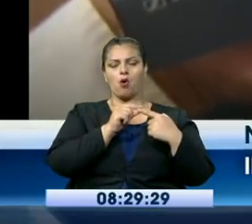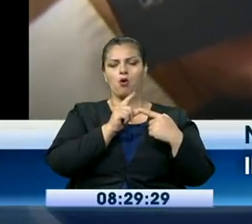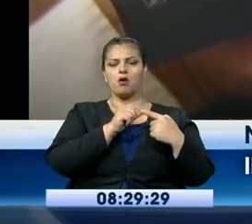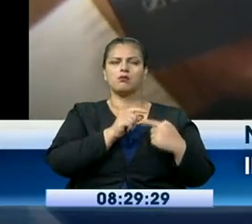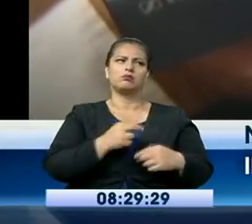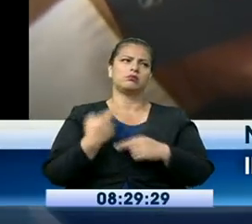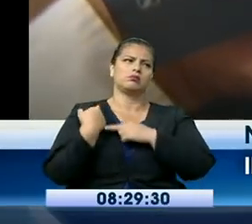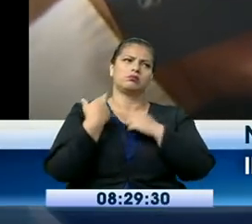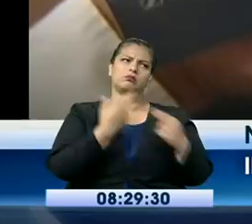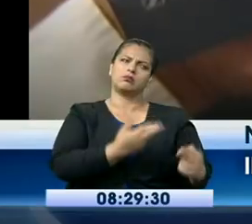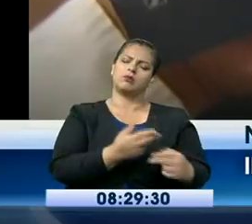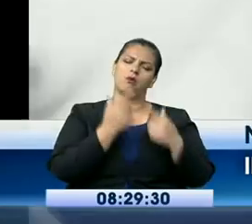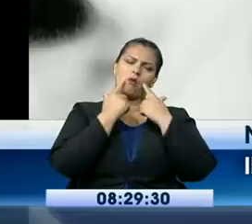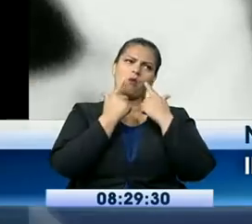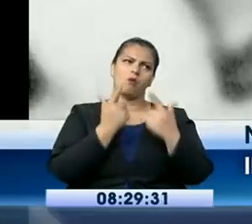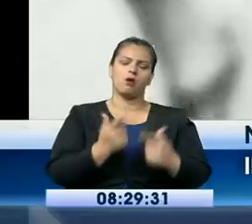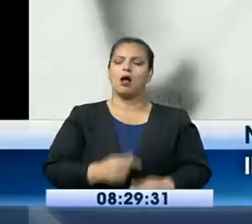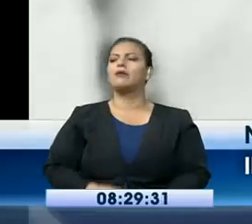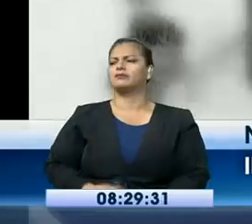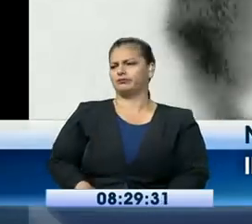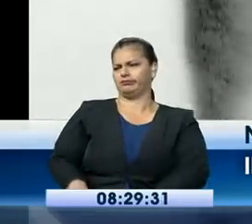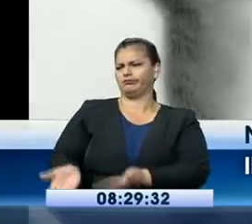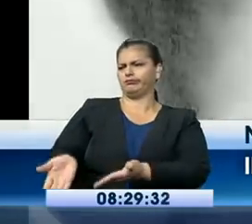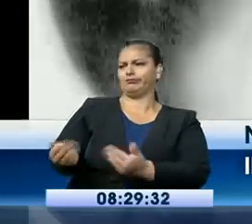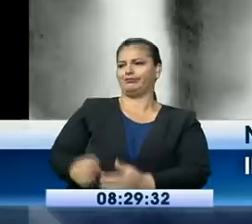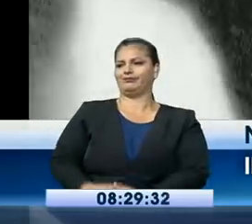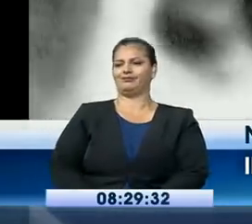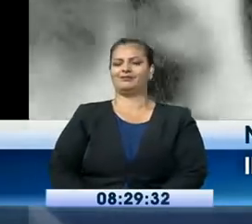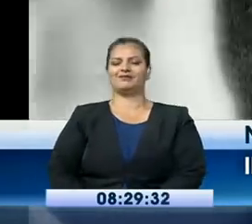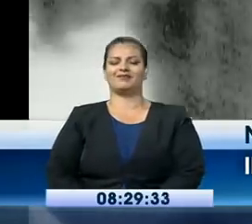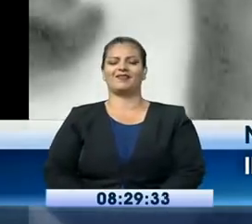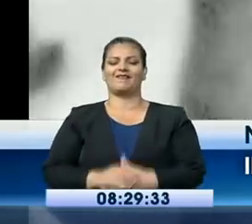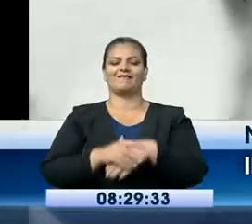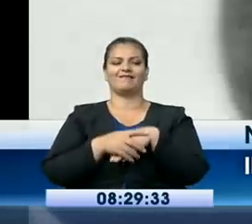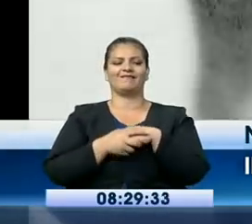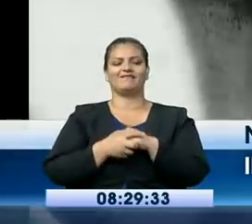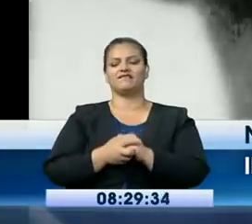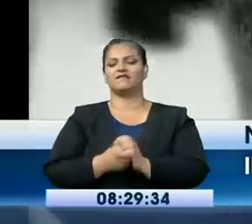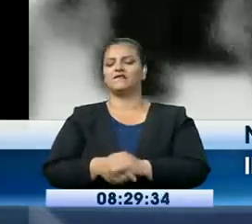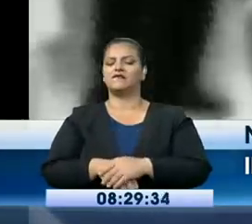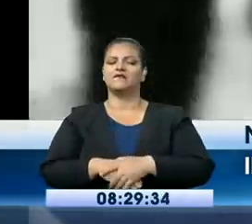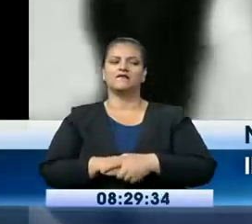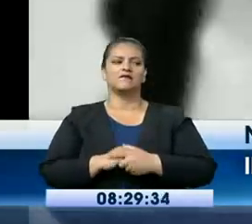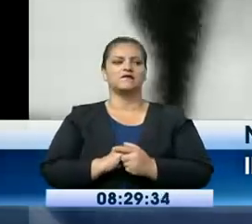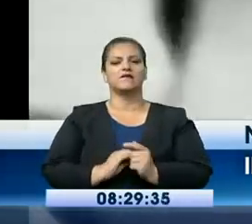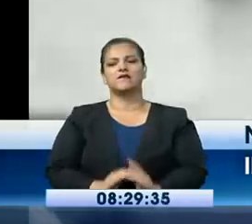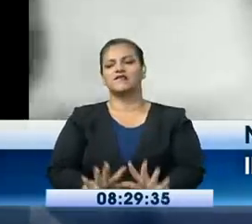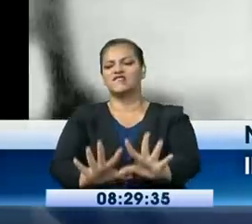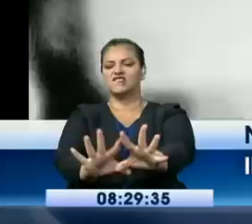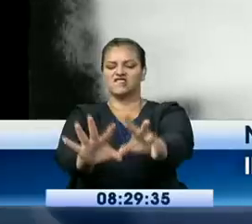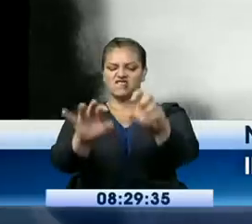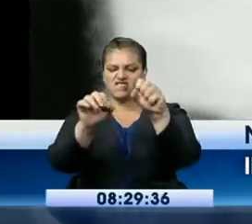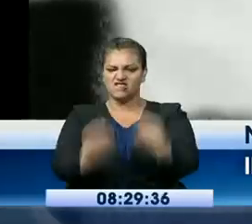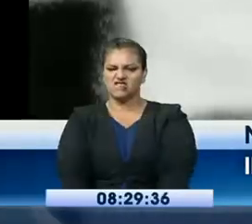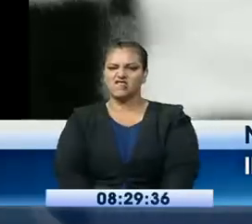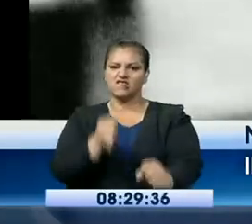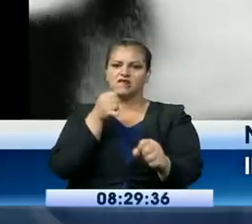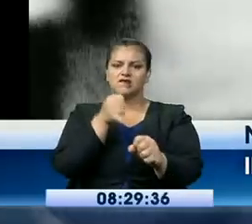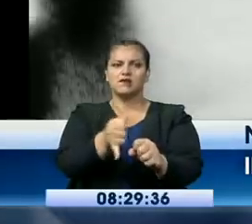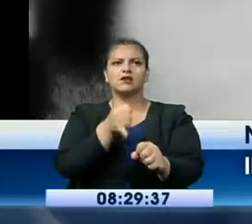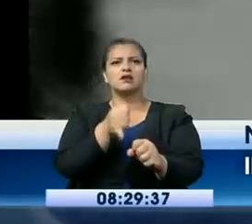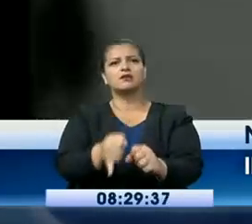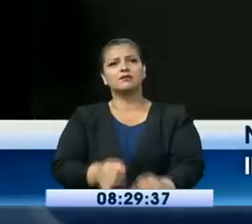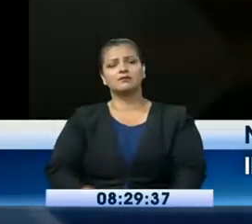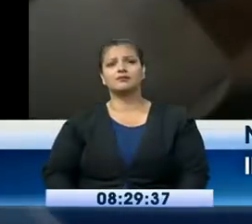hace un año con los llantos constantes del niño y su extraño comportamiento alertaron a la madre y en la